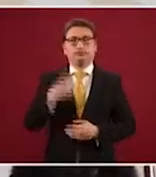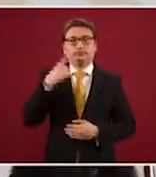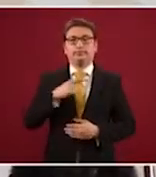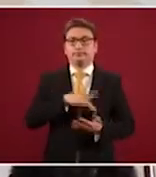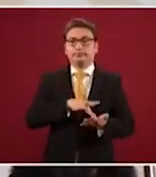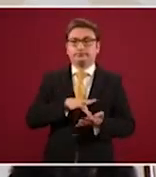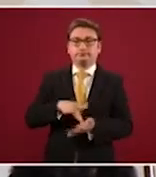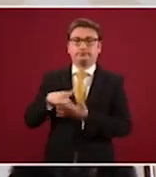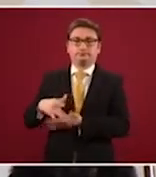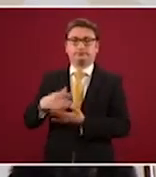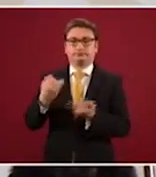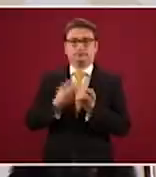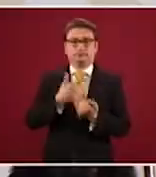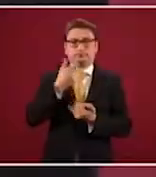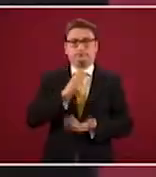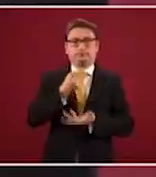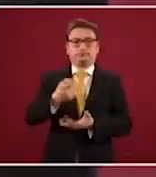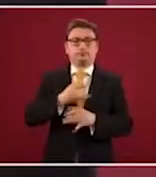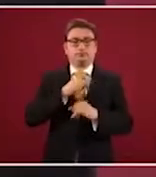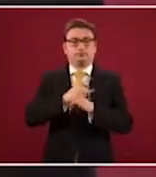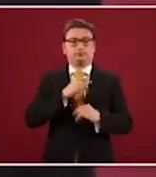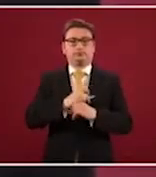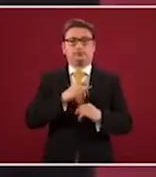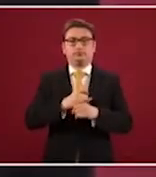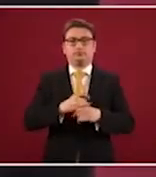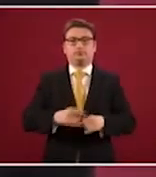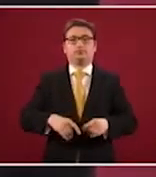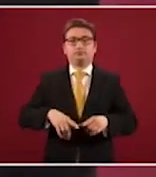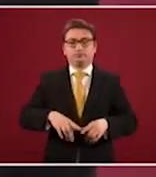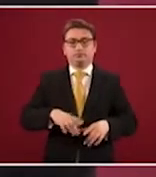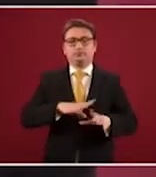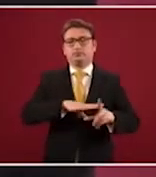financiar el sistema de internet para todos.